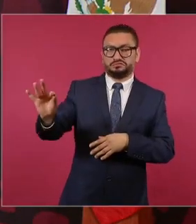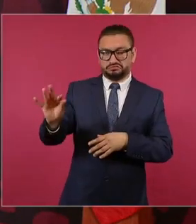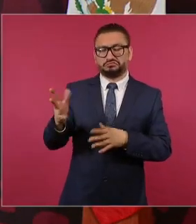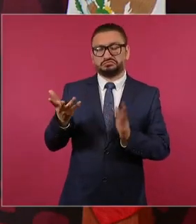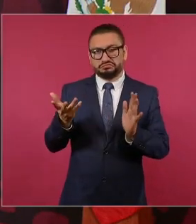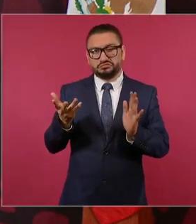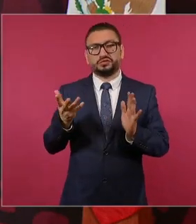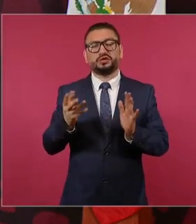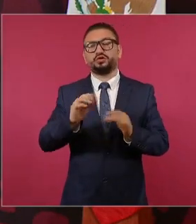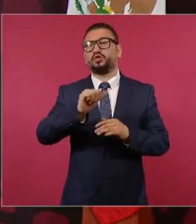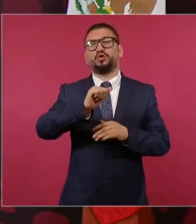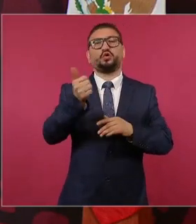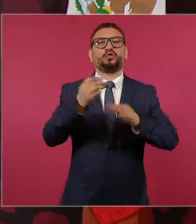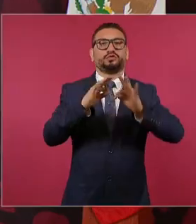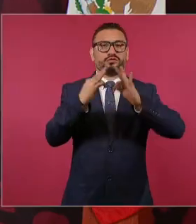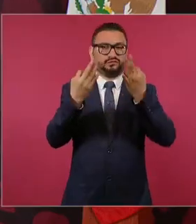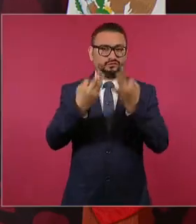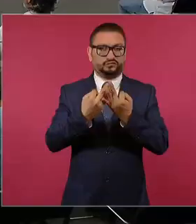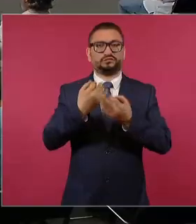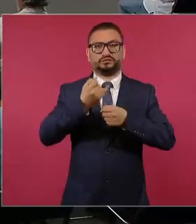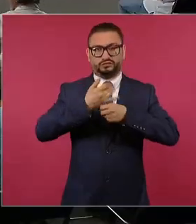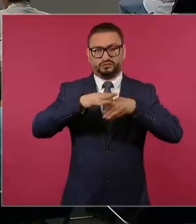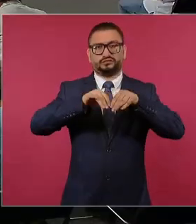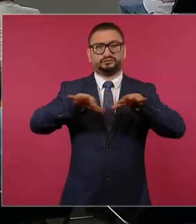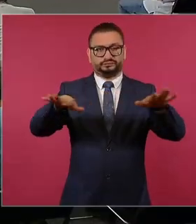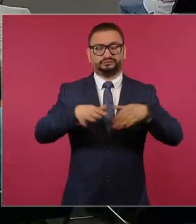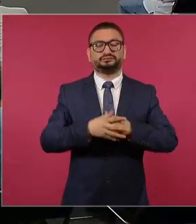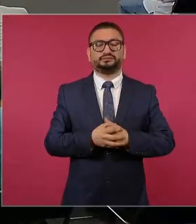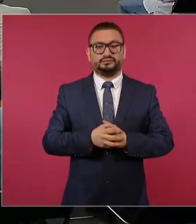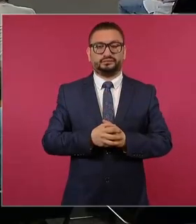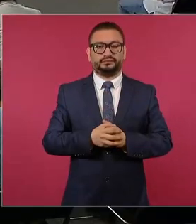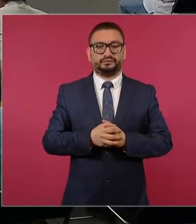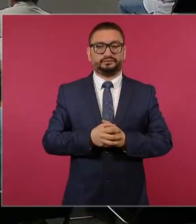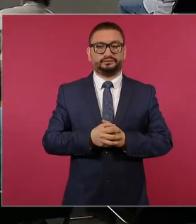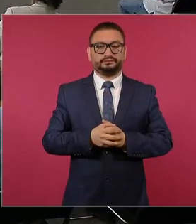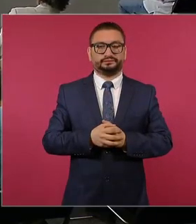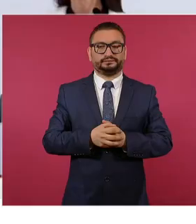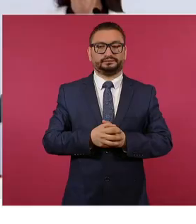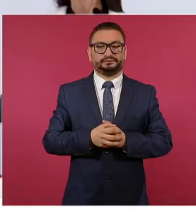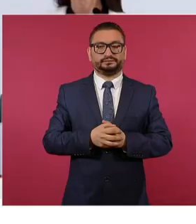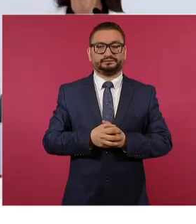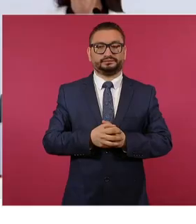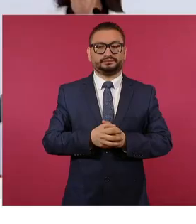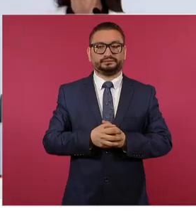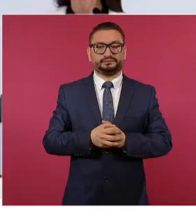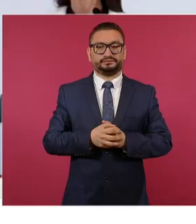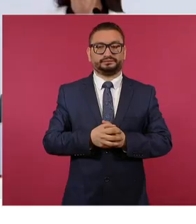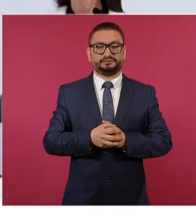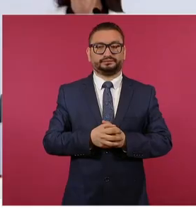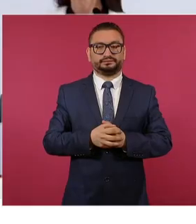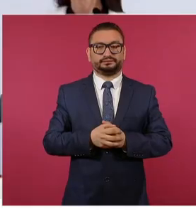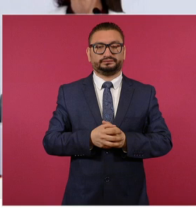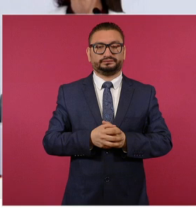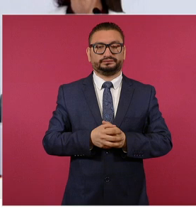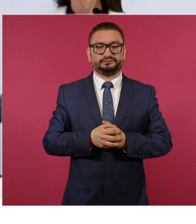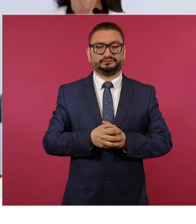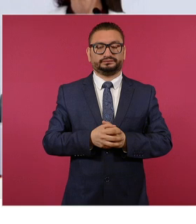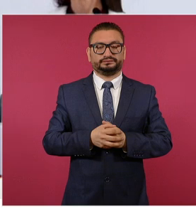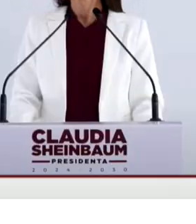y tiene otros mecanismos de información. Pero aquí está, ¿no?